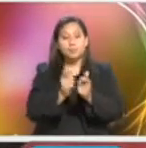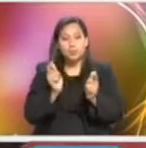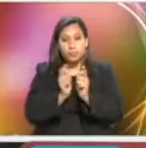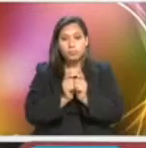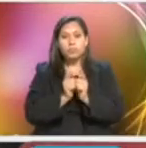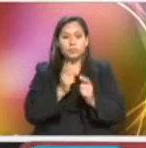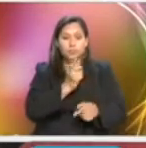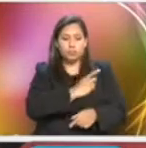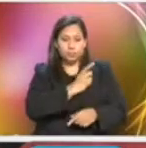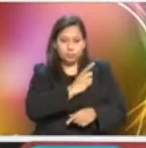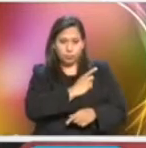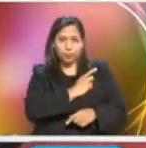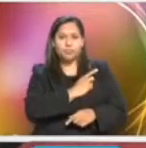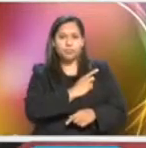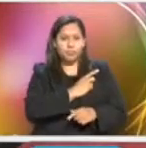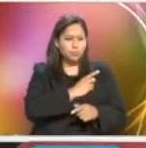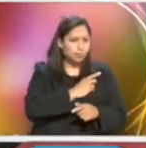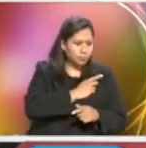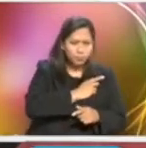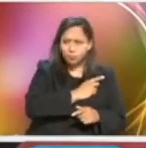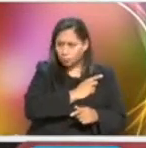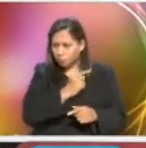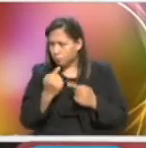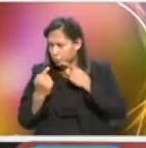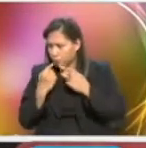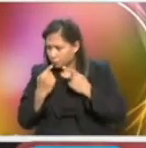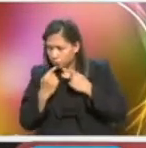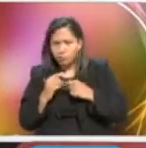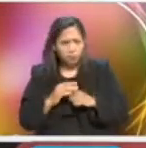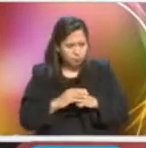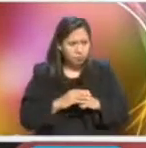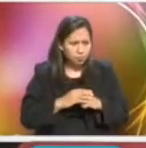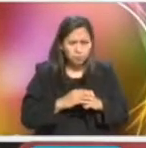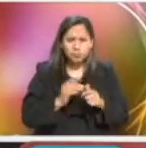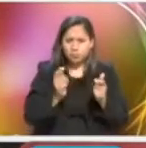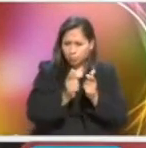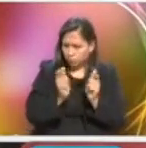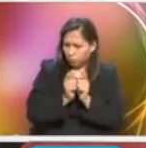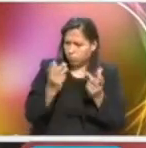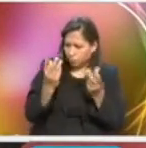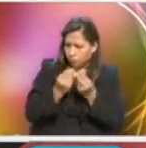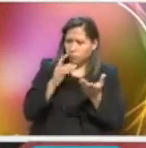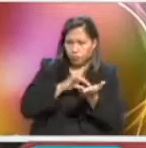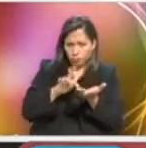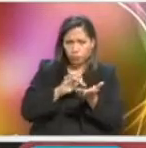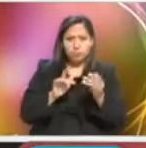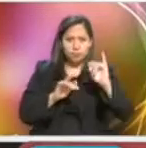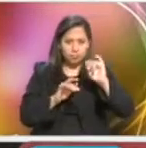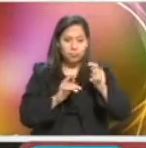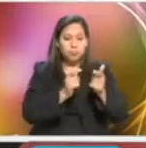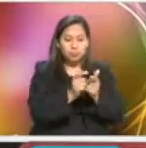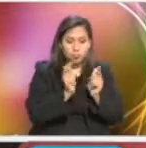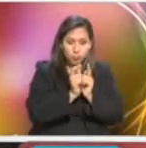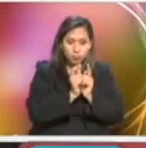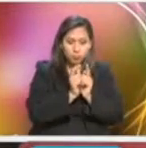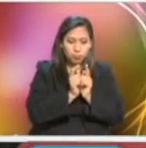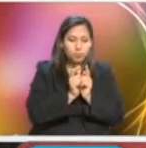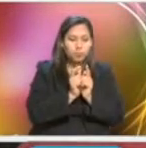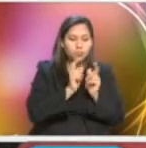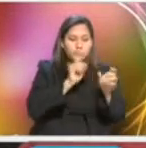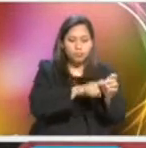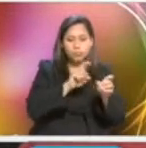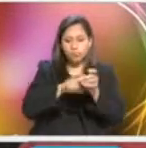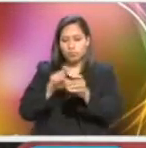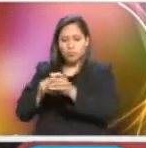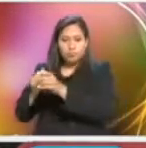de solistas que cooperamos entre nosotros mismos para hacer pequeños grupos, entonces somos un grupo de grupos y nuestras sedes